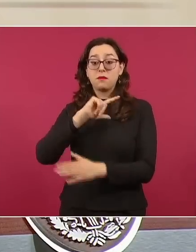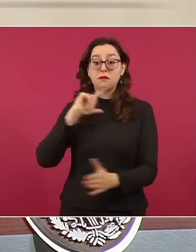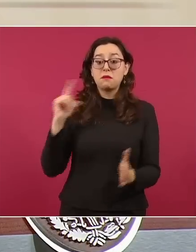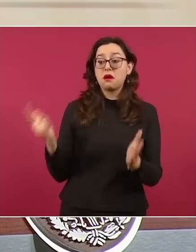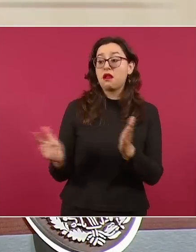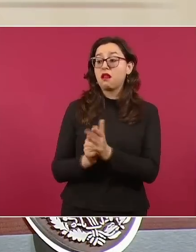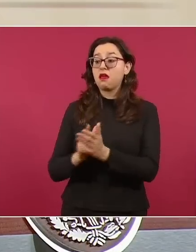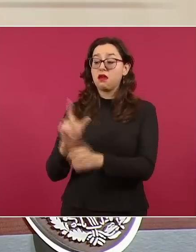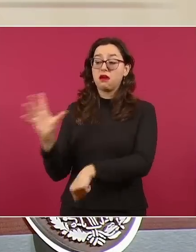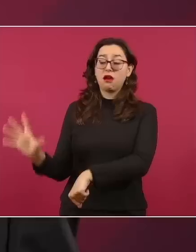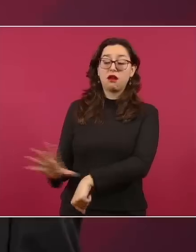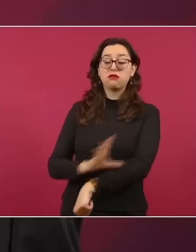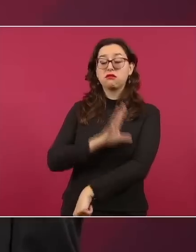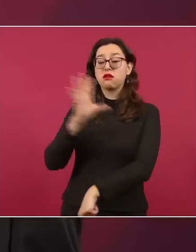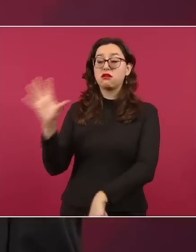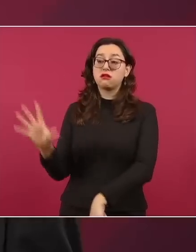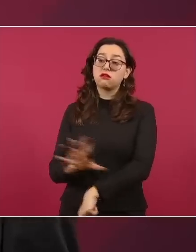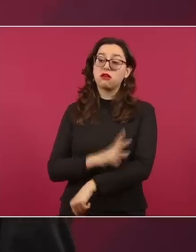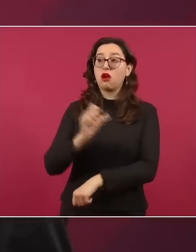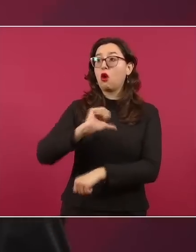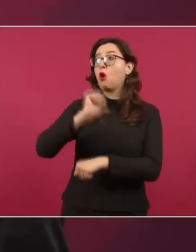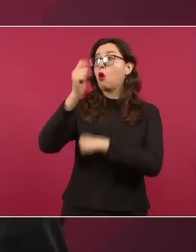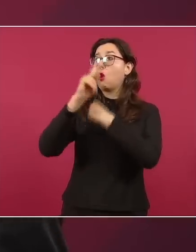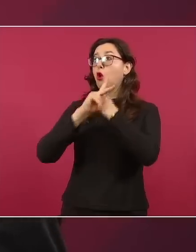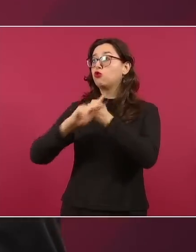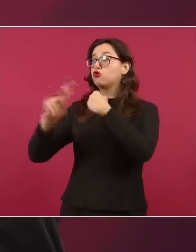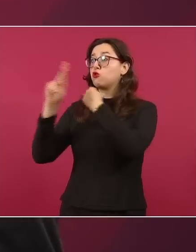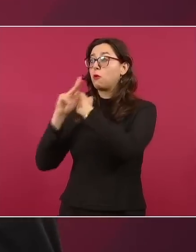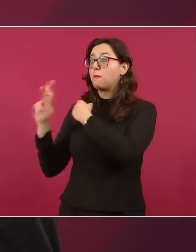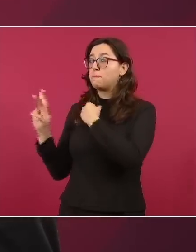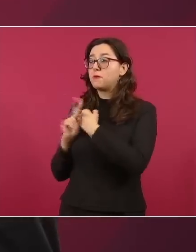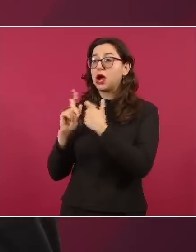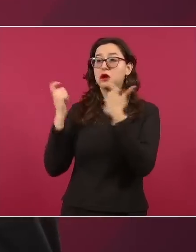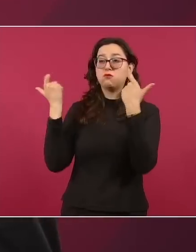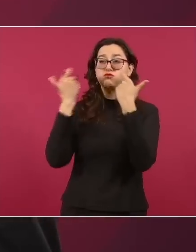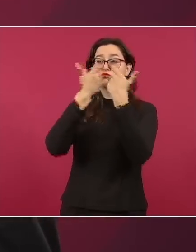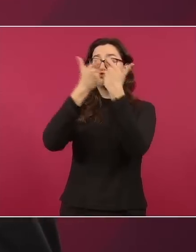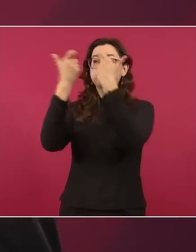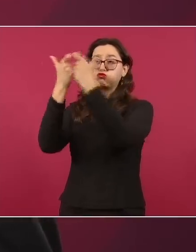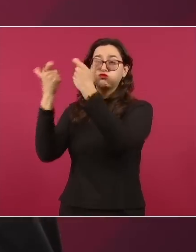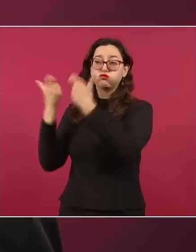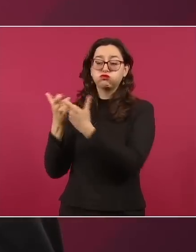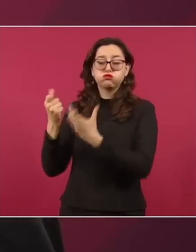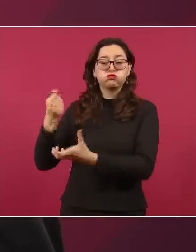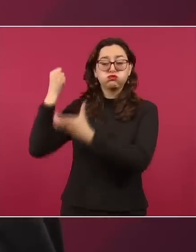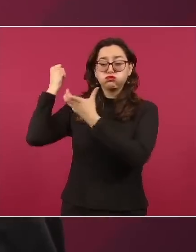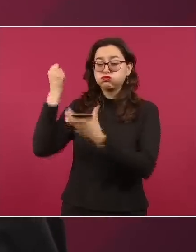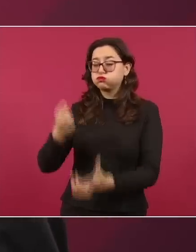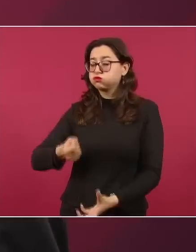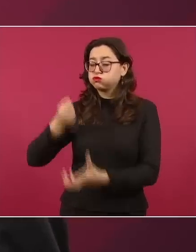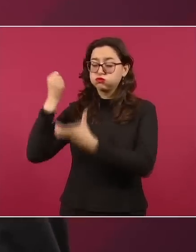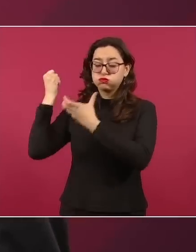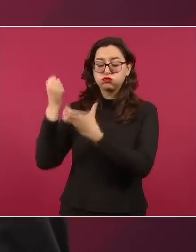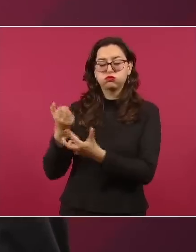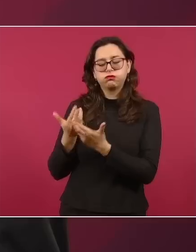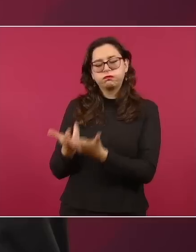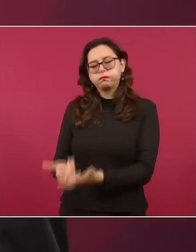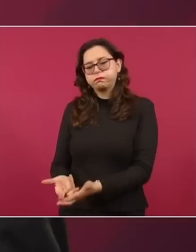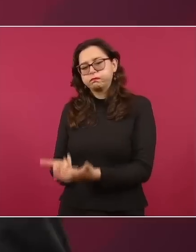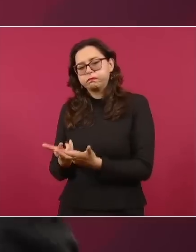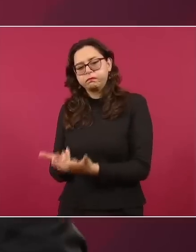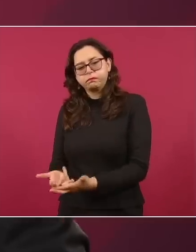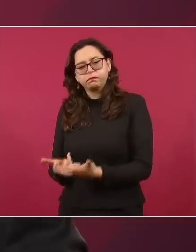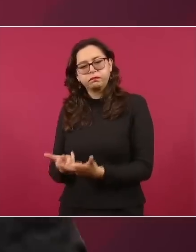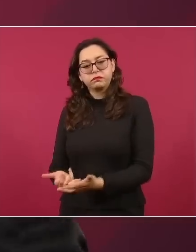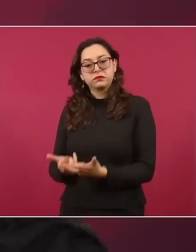iba a llegar la inversión extranjera a raudales